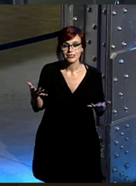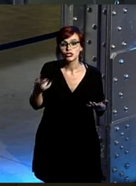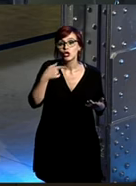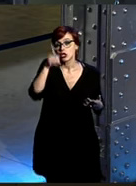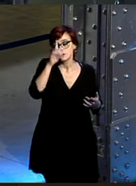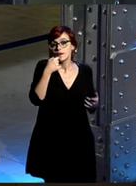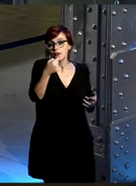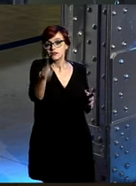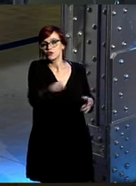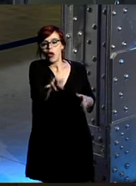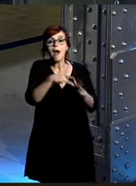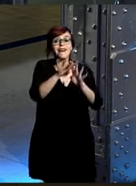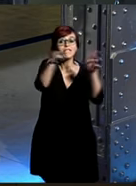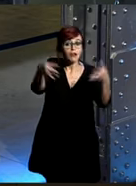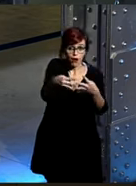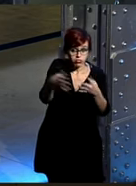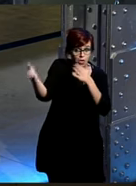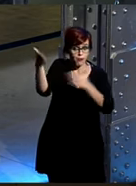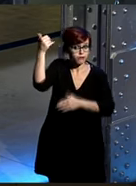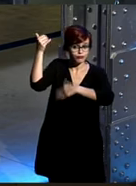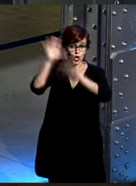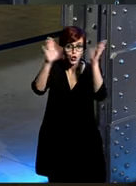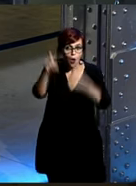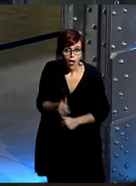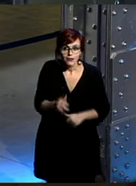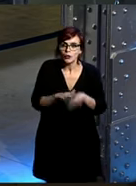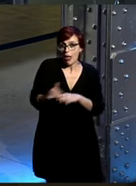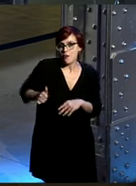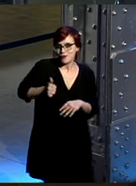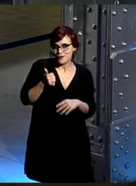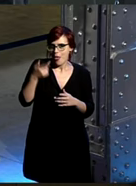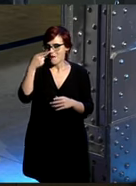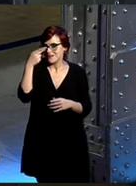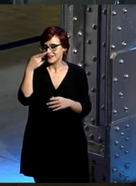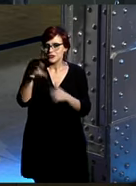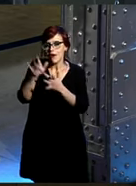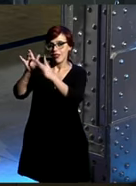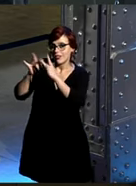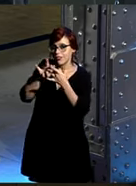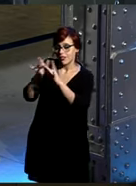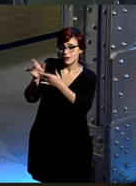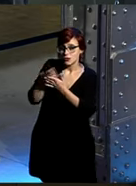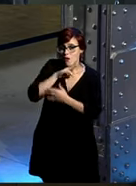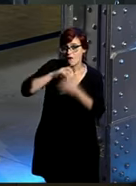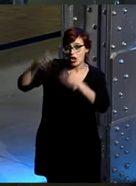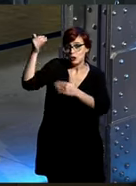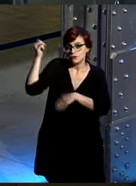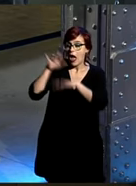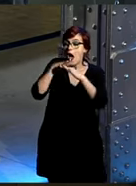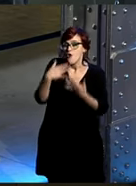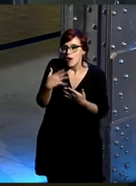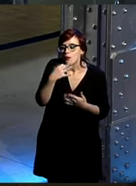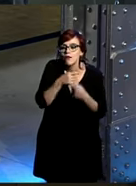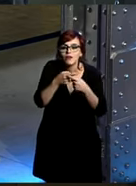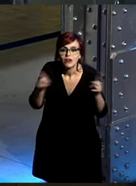sé si decirlo, pero claro, no había internet y entonces era una gran oportunidad. Creo que ese valor que yo le encontré en aquel momento no se lo encontraría